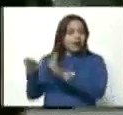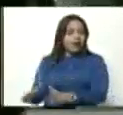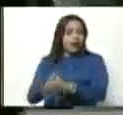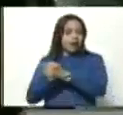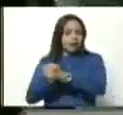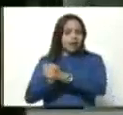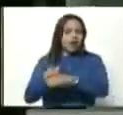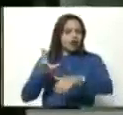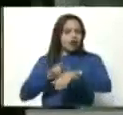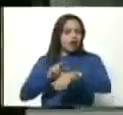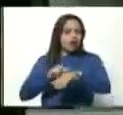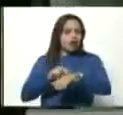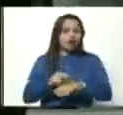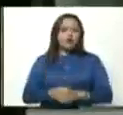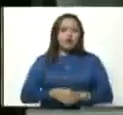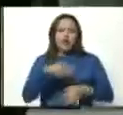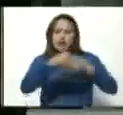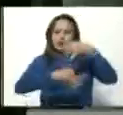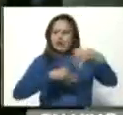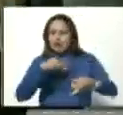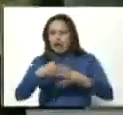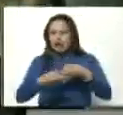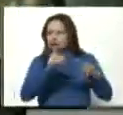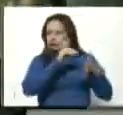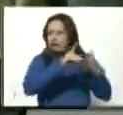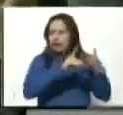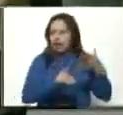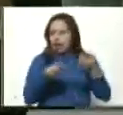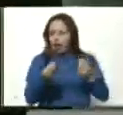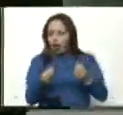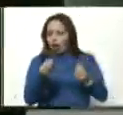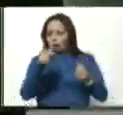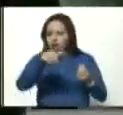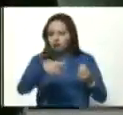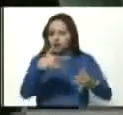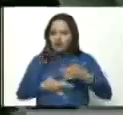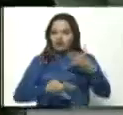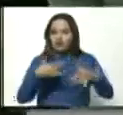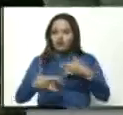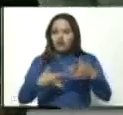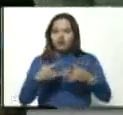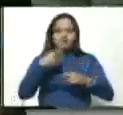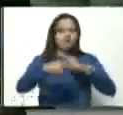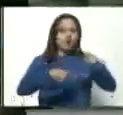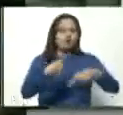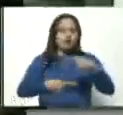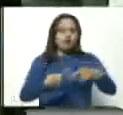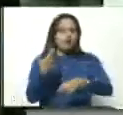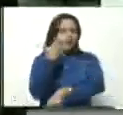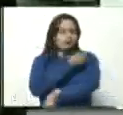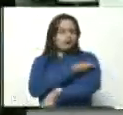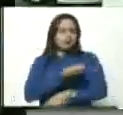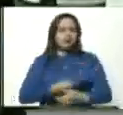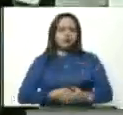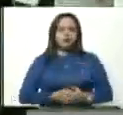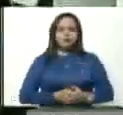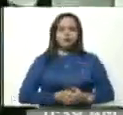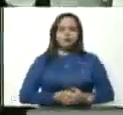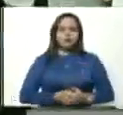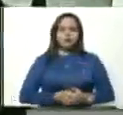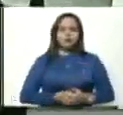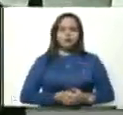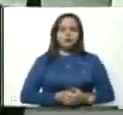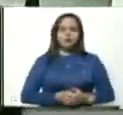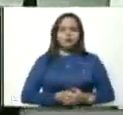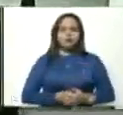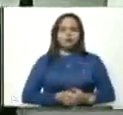la doctora Minerva Simosa, quien les va a describir esta parte del proceso de inmunización, vacunación,